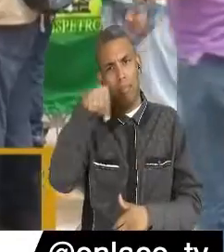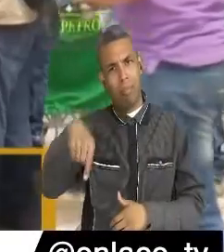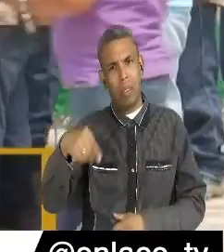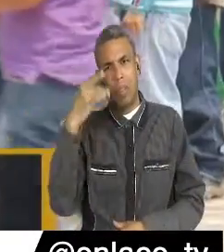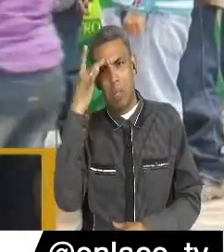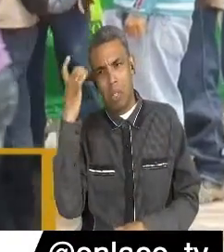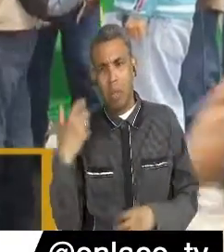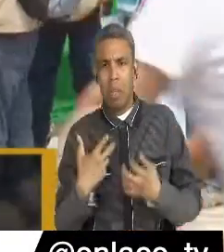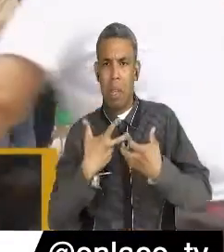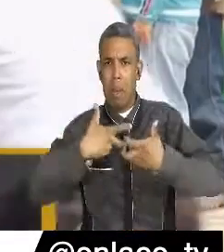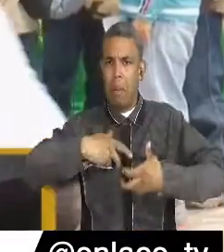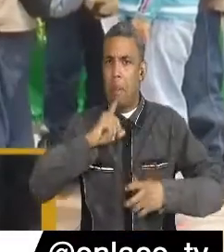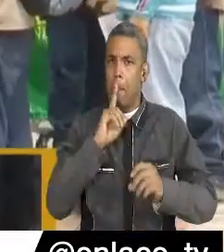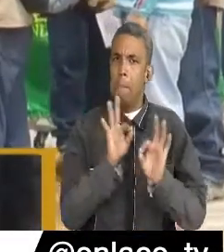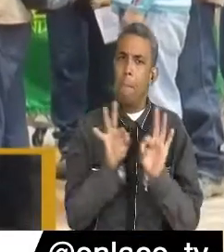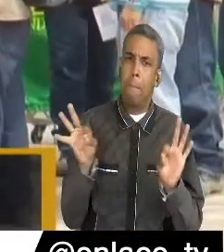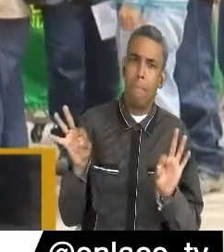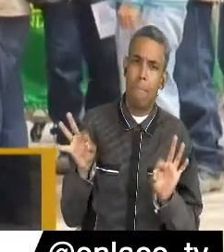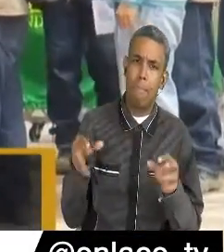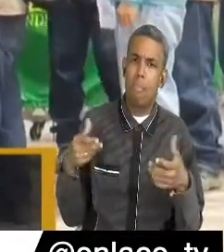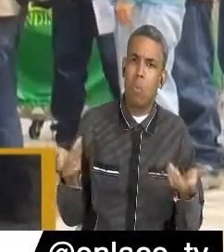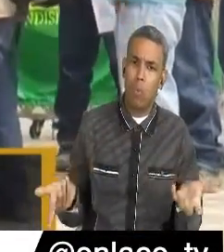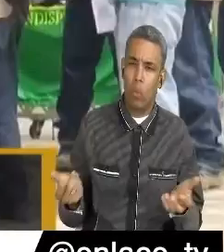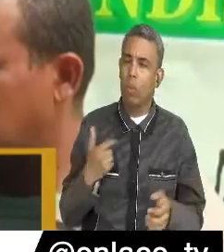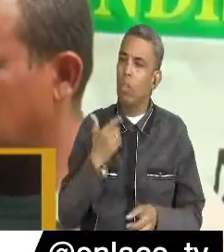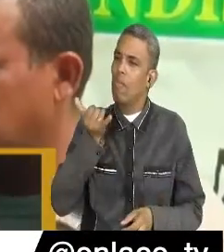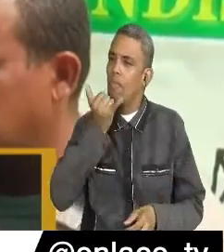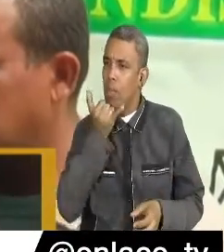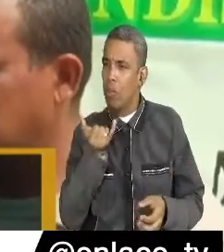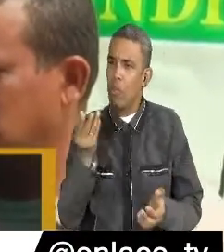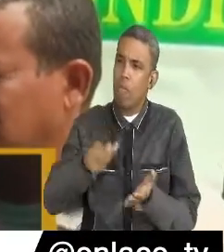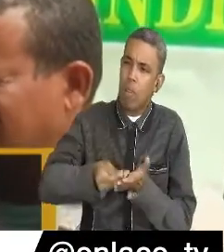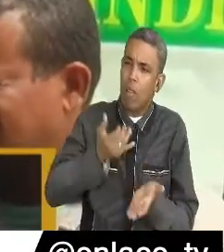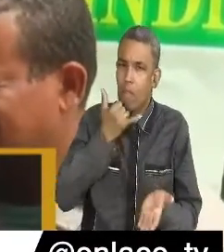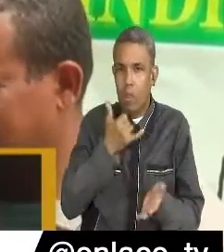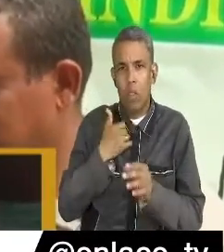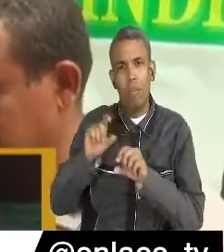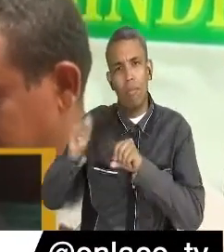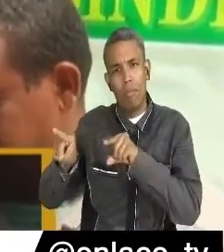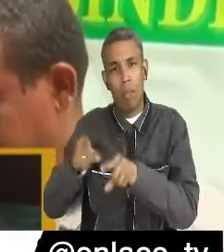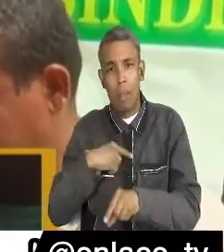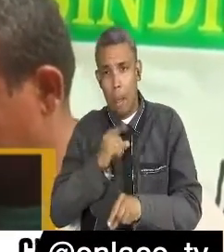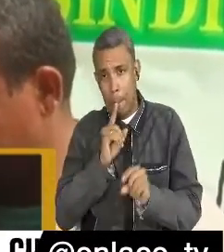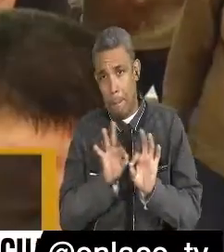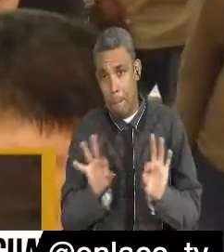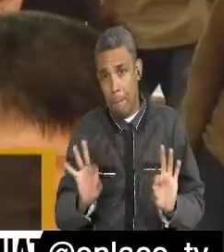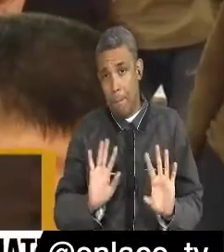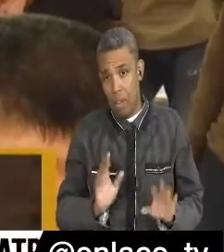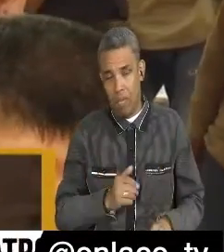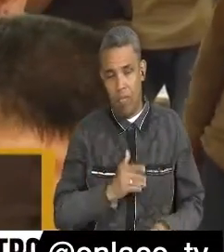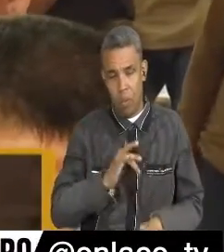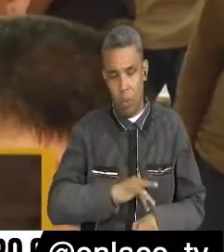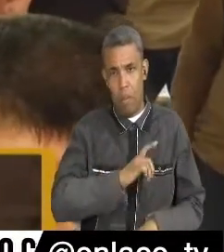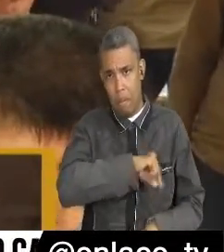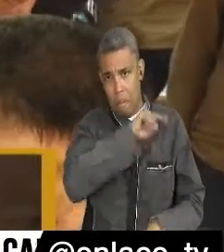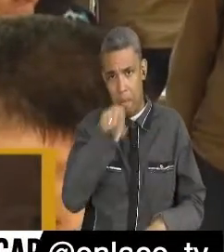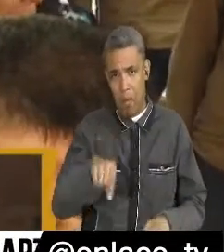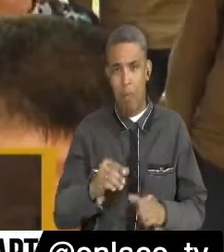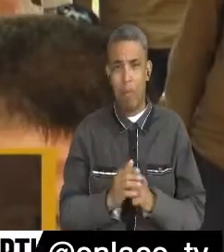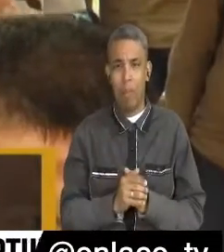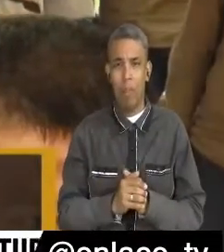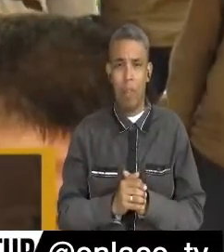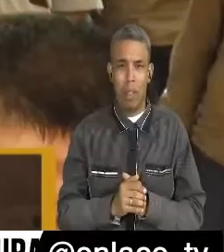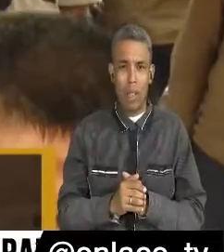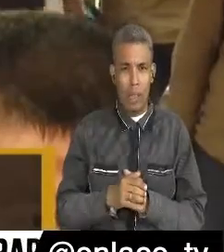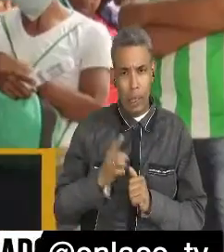se pronuncia, donde tenemos la asamblea permanente, que es en el kilómetro 12, vía Bucaramanga. Esto hoy,